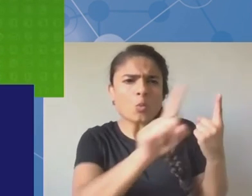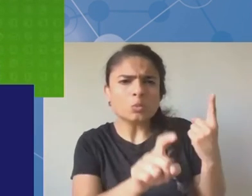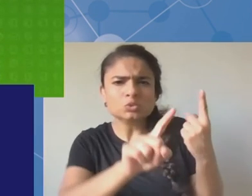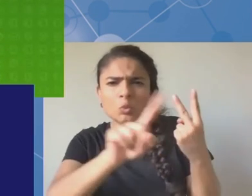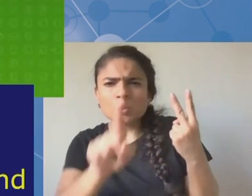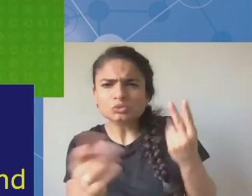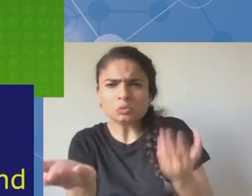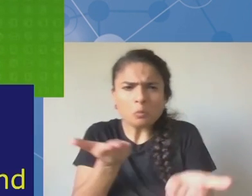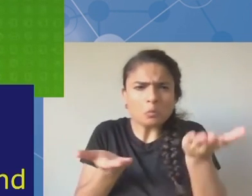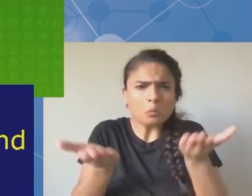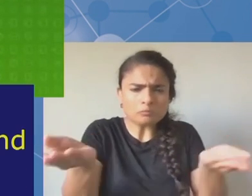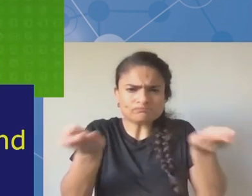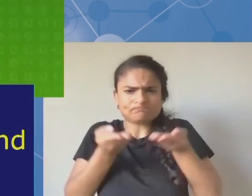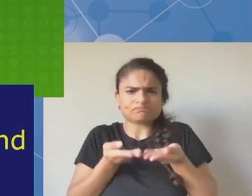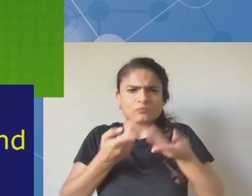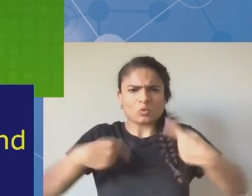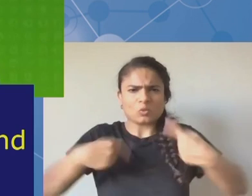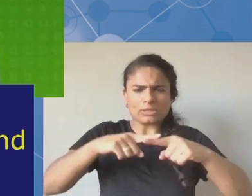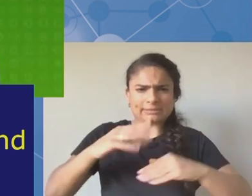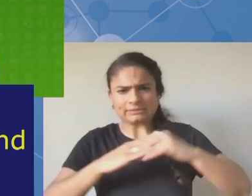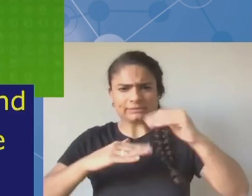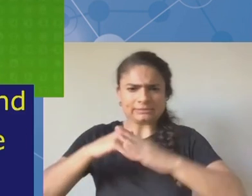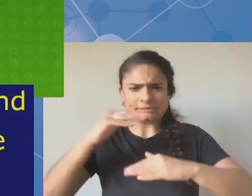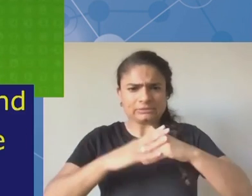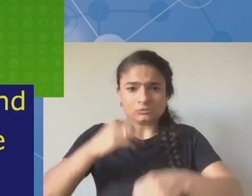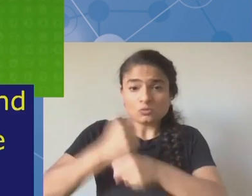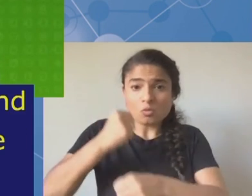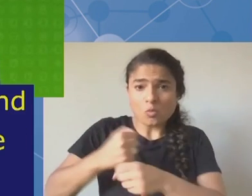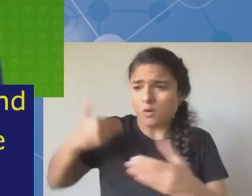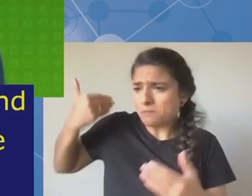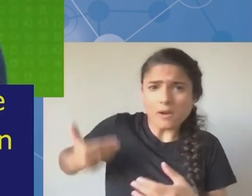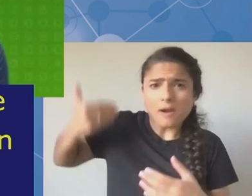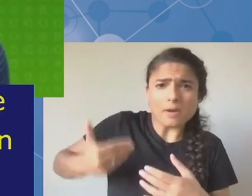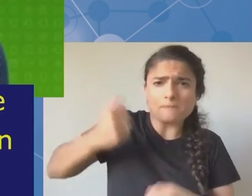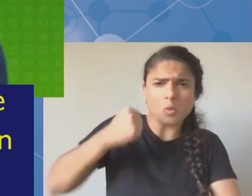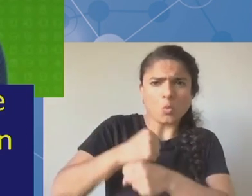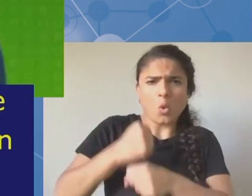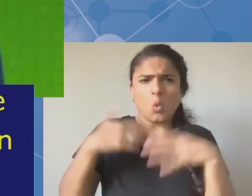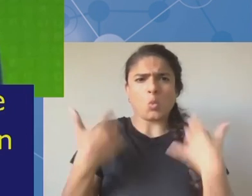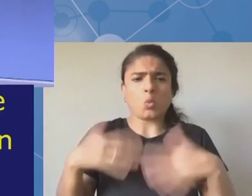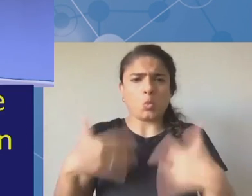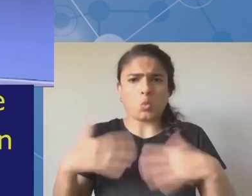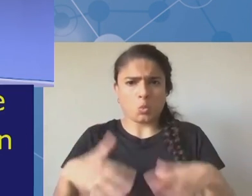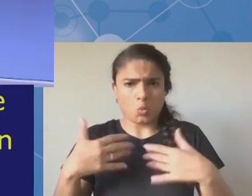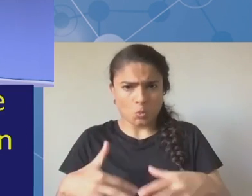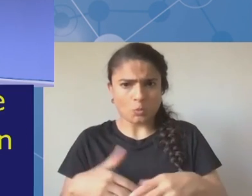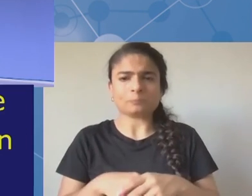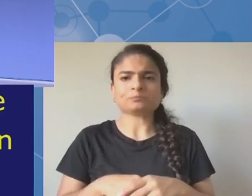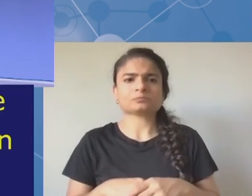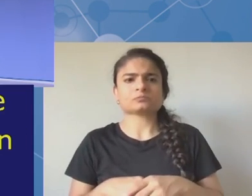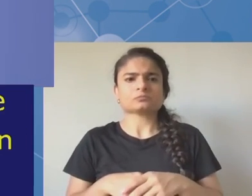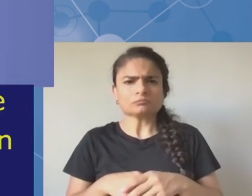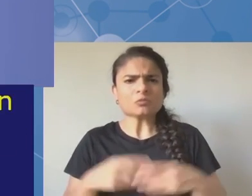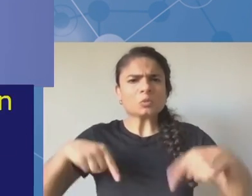accesible. Seguiremos simplemente el fantástico trabajo de MAG en los próximos años. Para